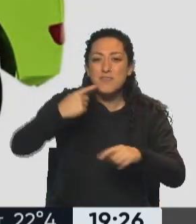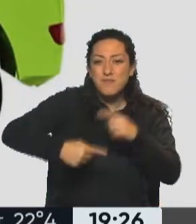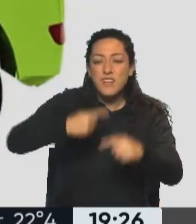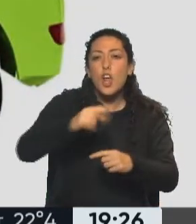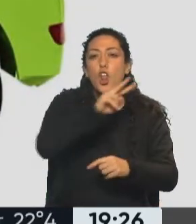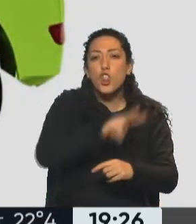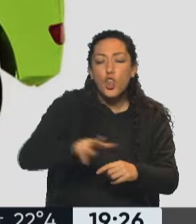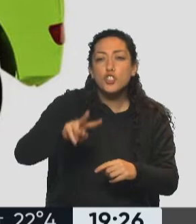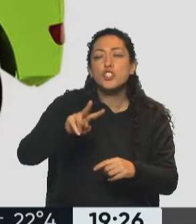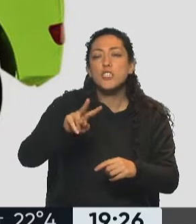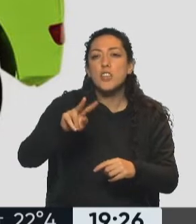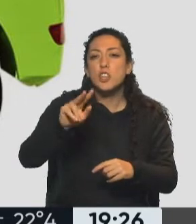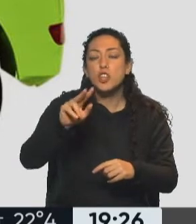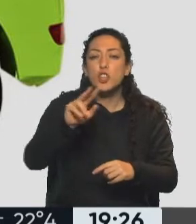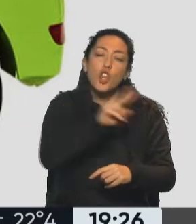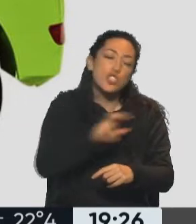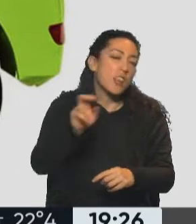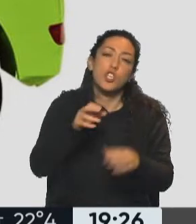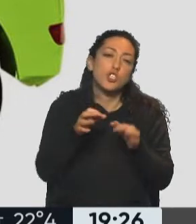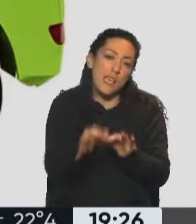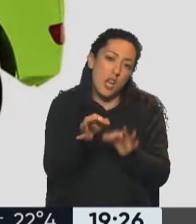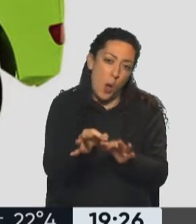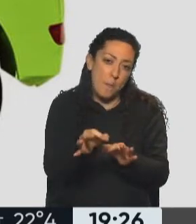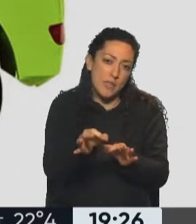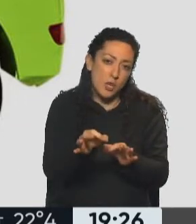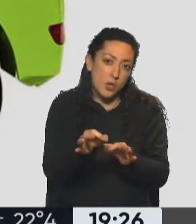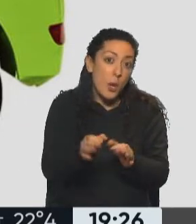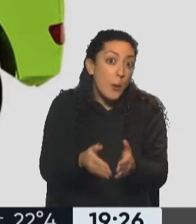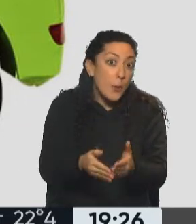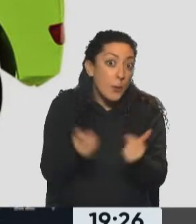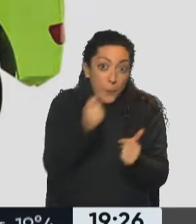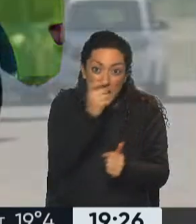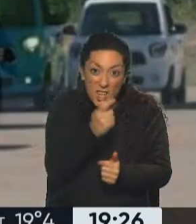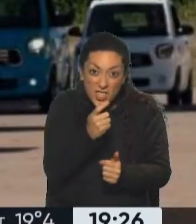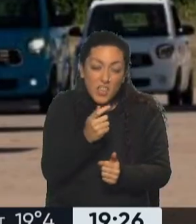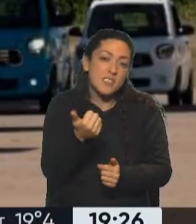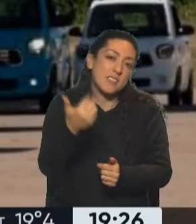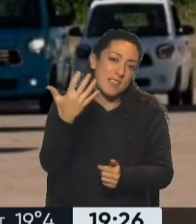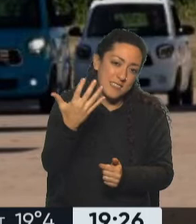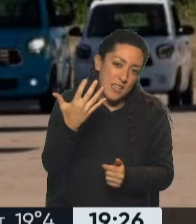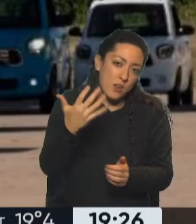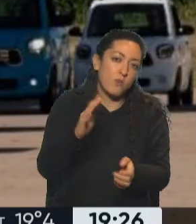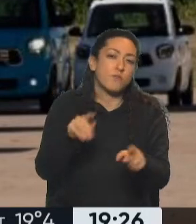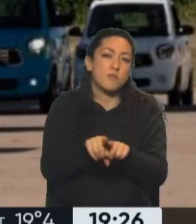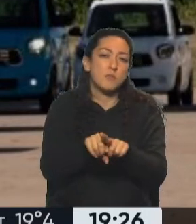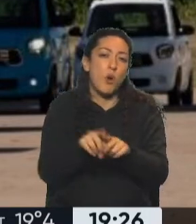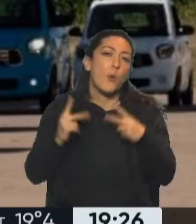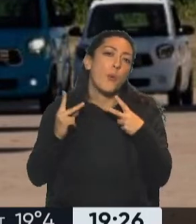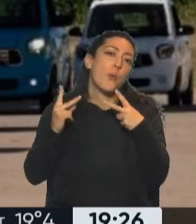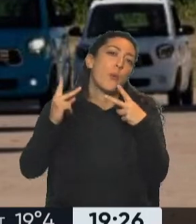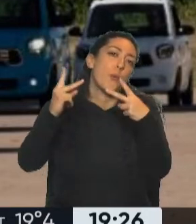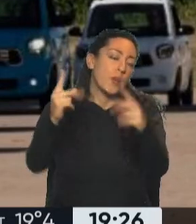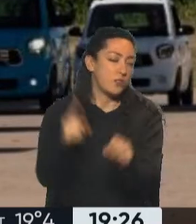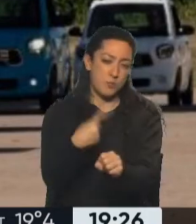200 kilómetros. Pero andás a 65, es decir, no es para irte fuera de la ciudad. Sí, sí, se